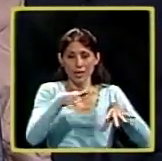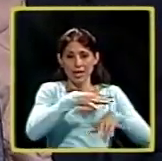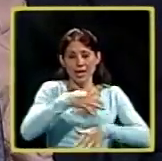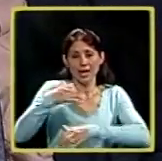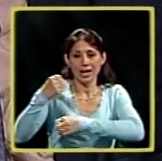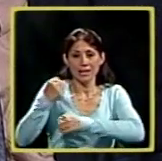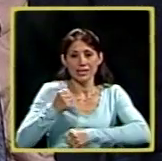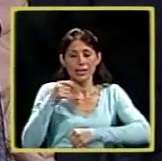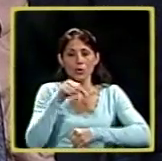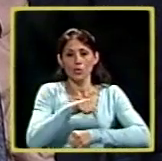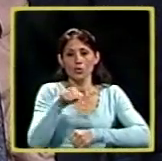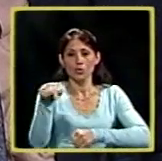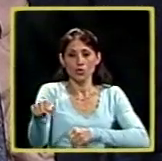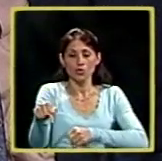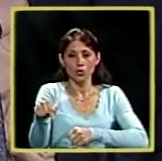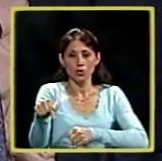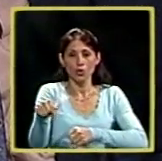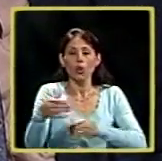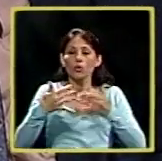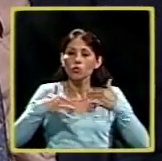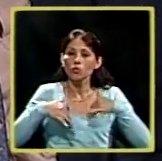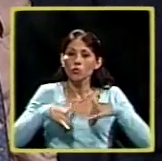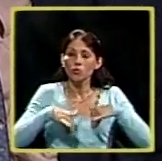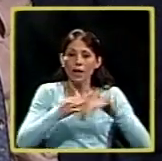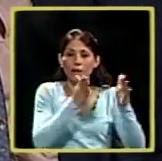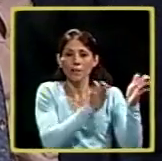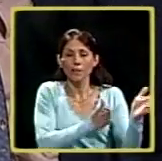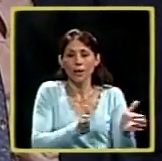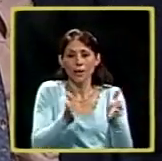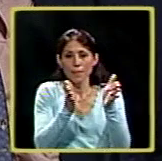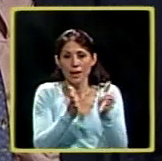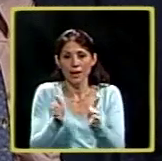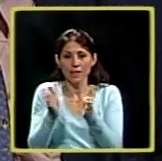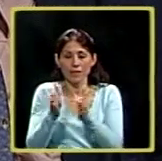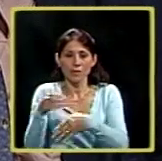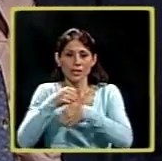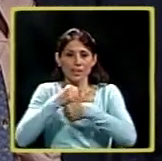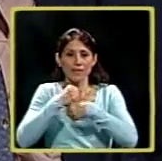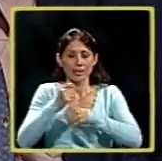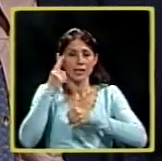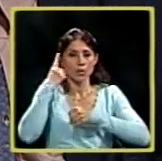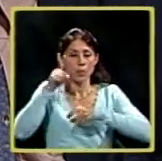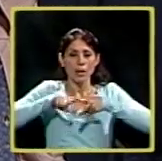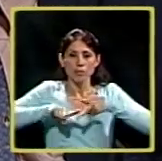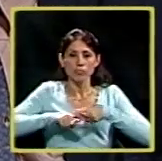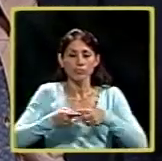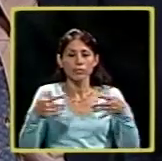ambos ejércitos, en los preparativos que ya se estaban haciendo para el acto bélico,